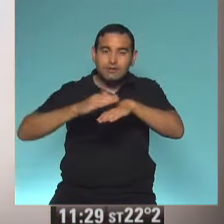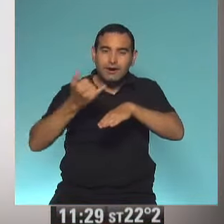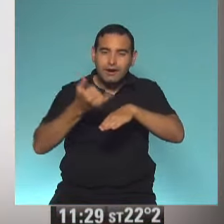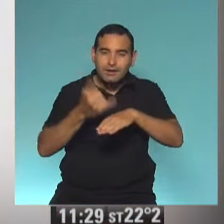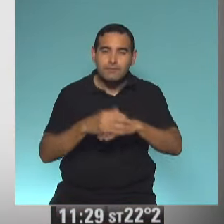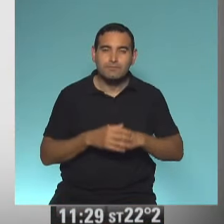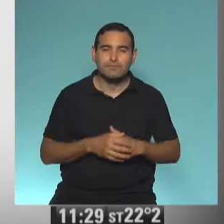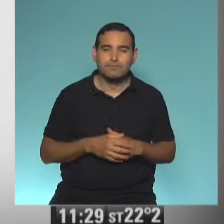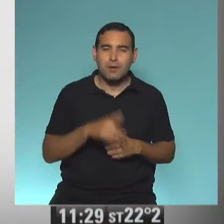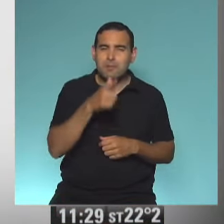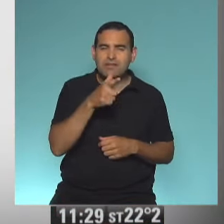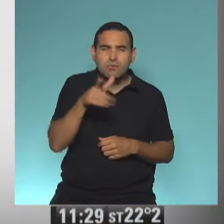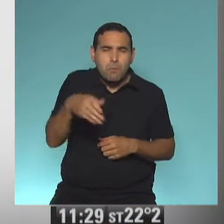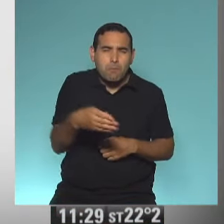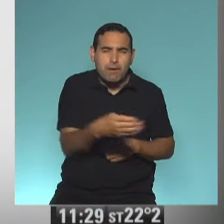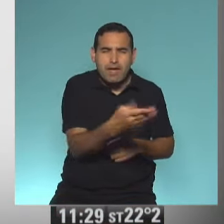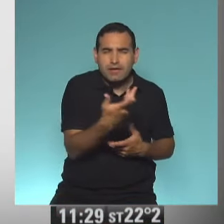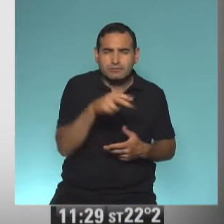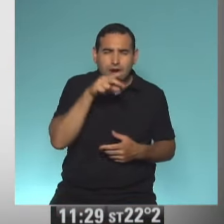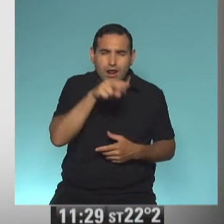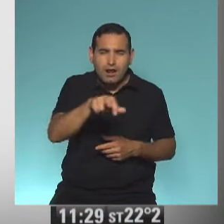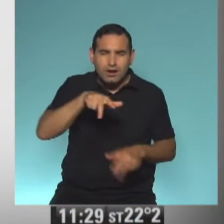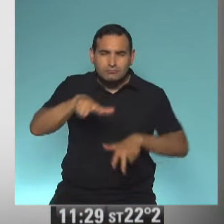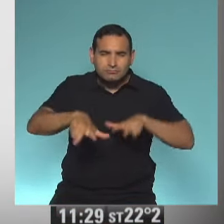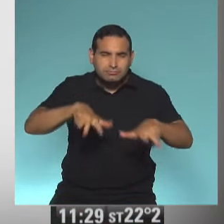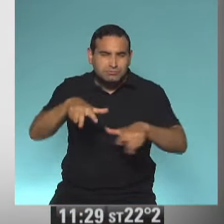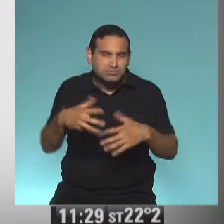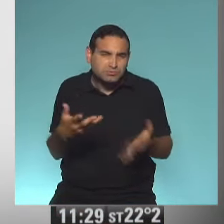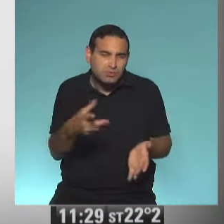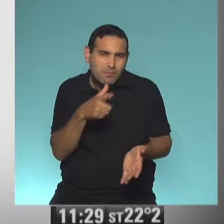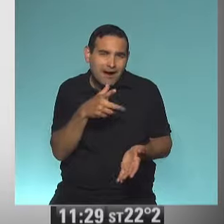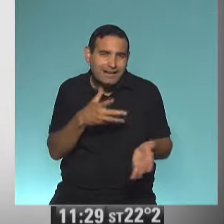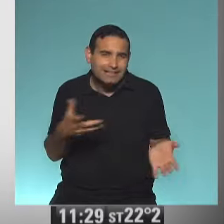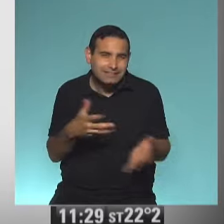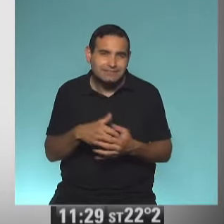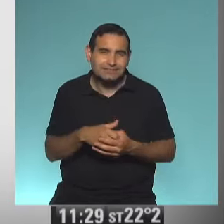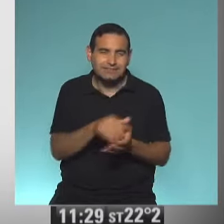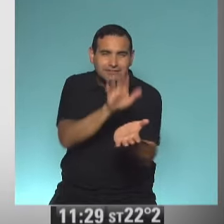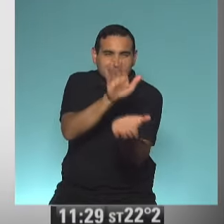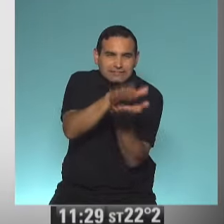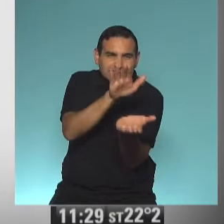casi como si fuese un pez, como un reptil también, como un yacaré.